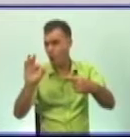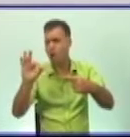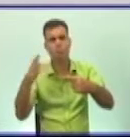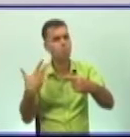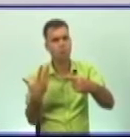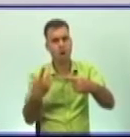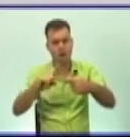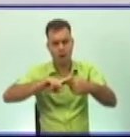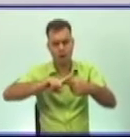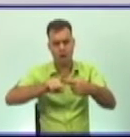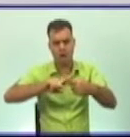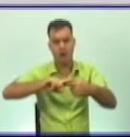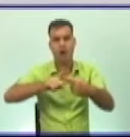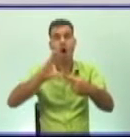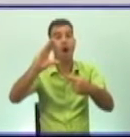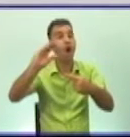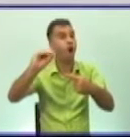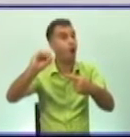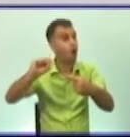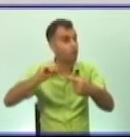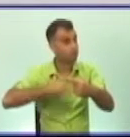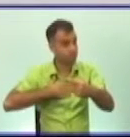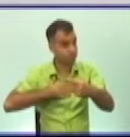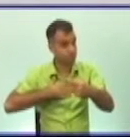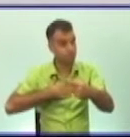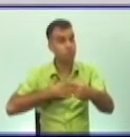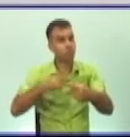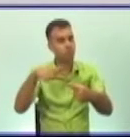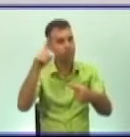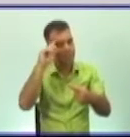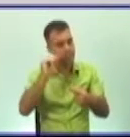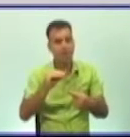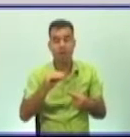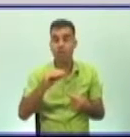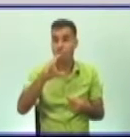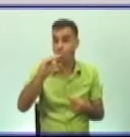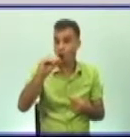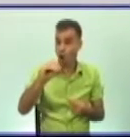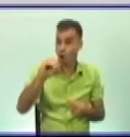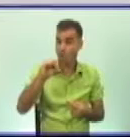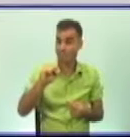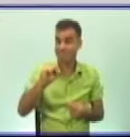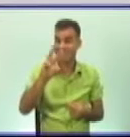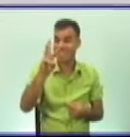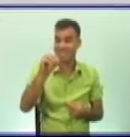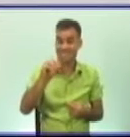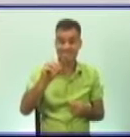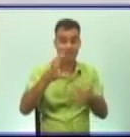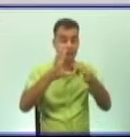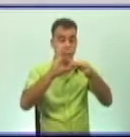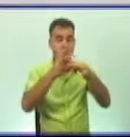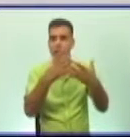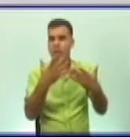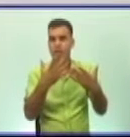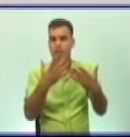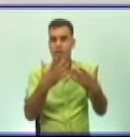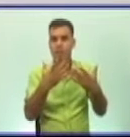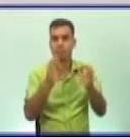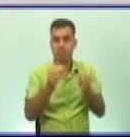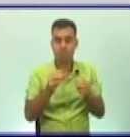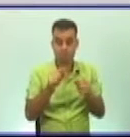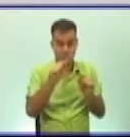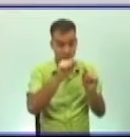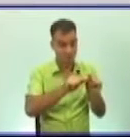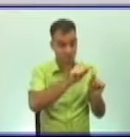si usted conoce el coseno de 30 grados, el coseno de 30 grados es raíz de 3 sobre 2,